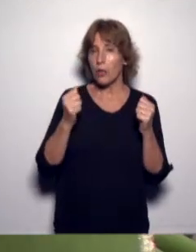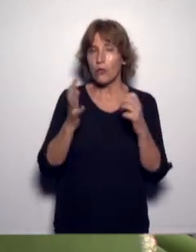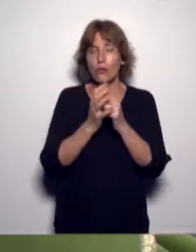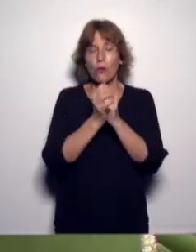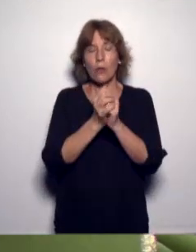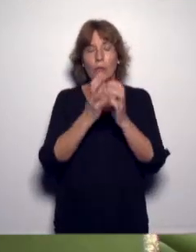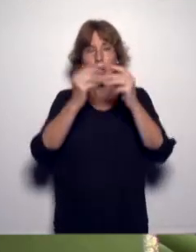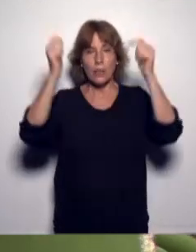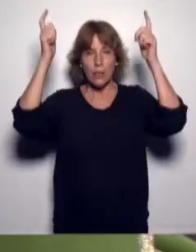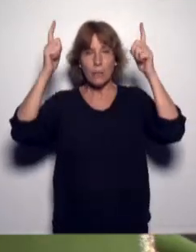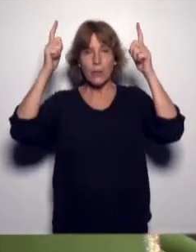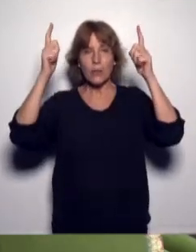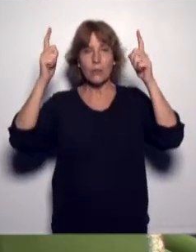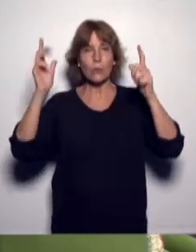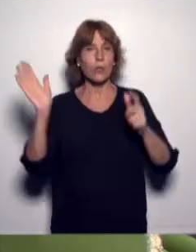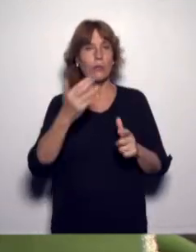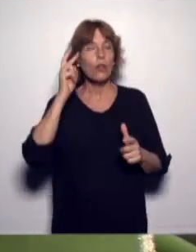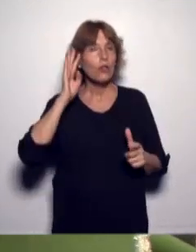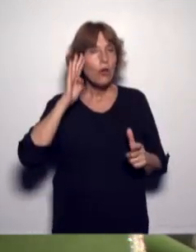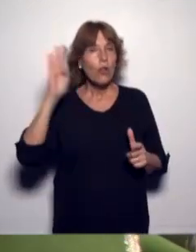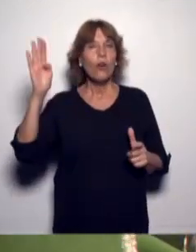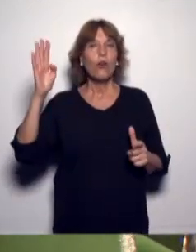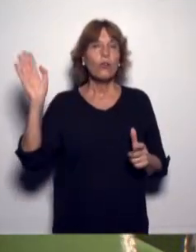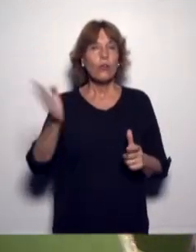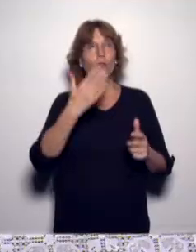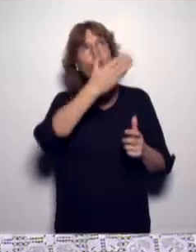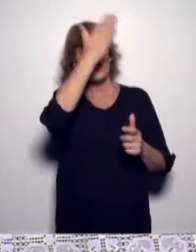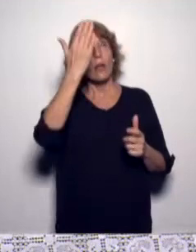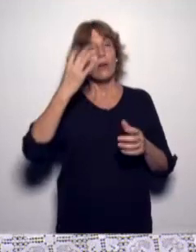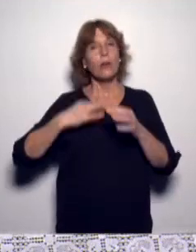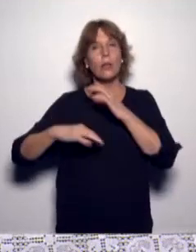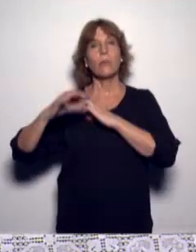todo honor y toda gloria por los siglos de los siglos.